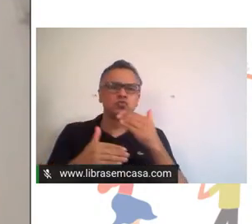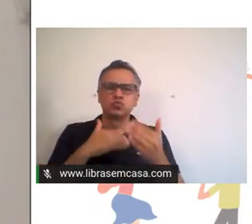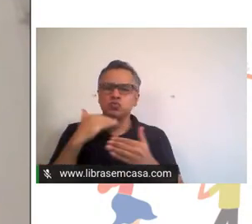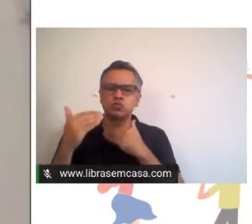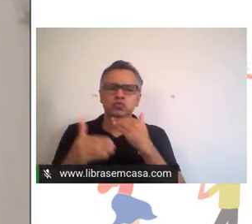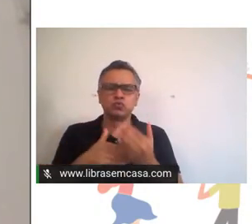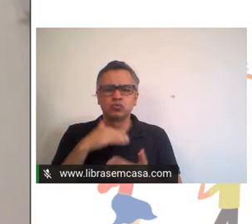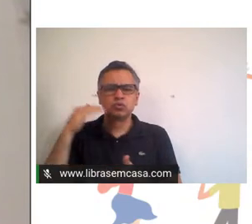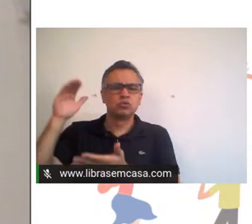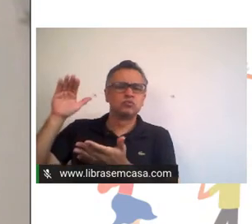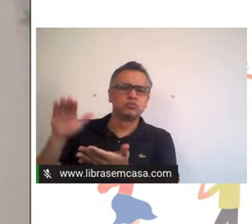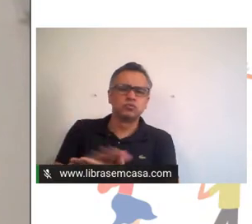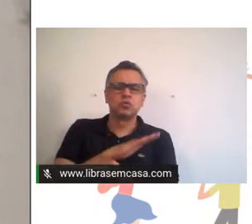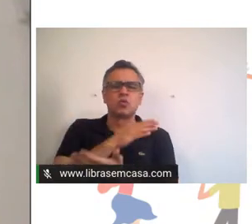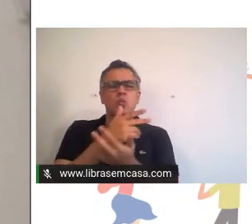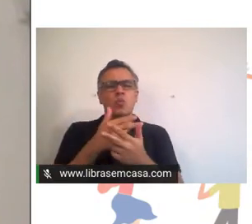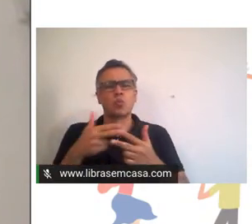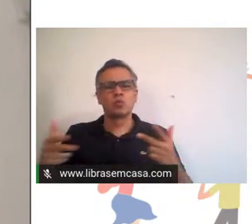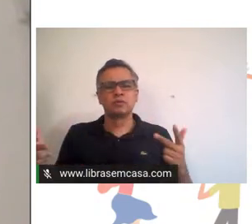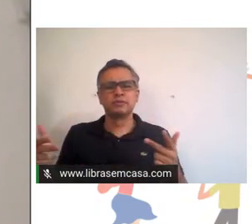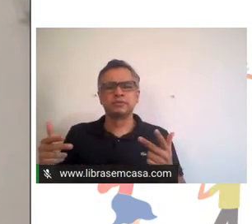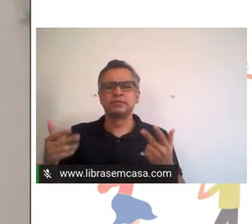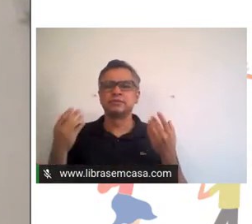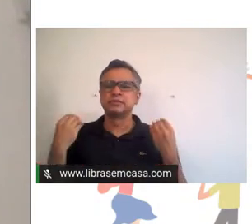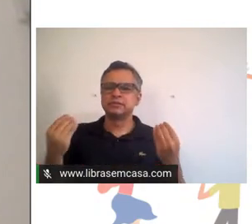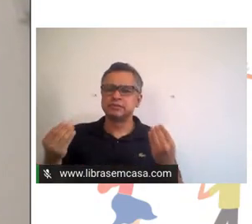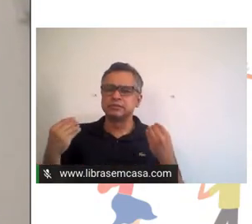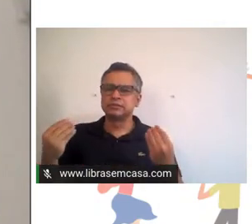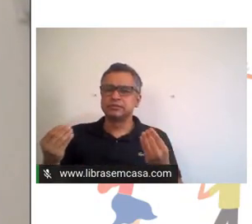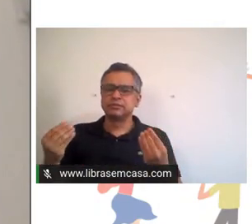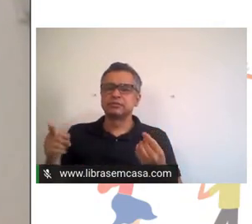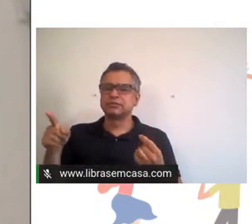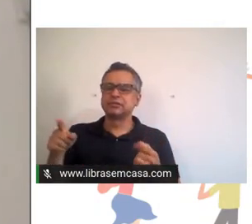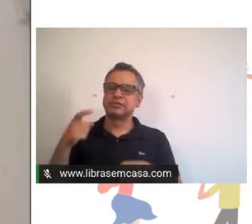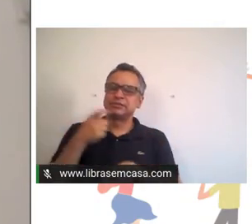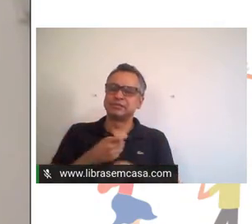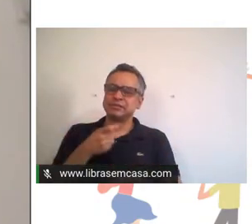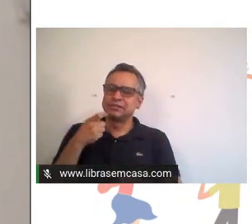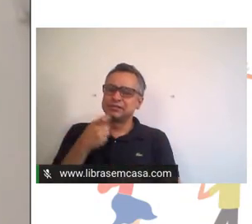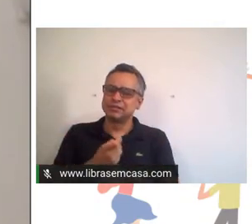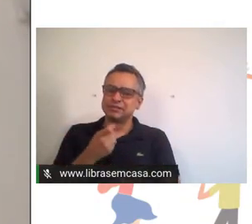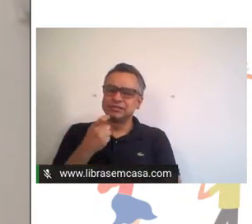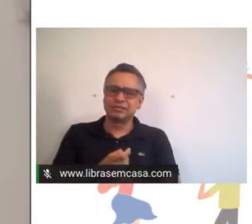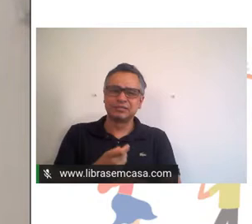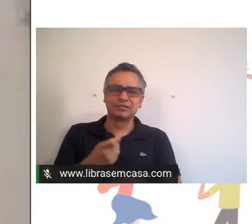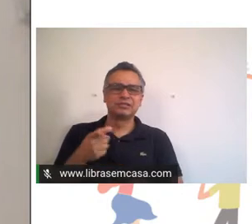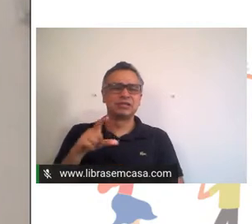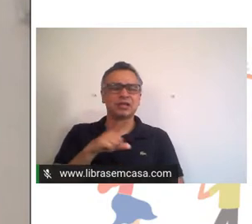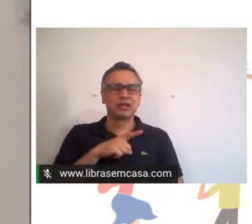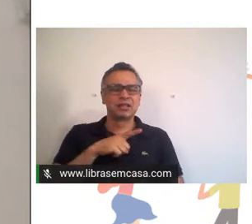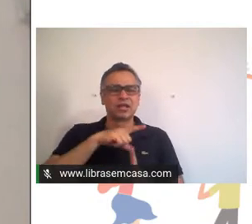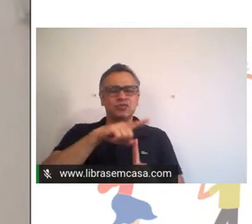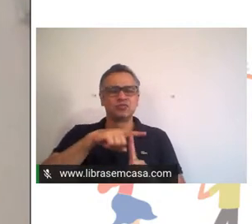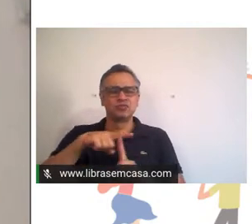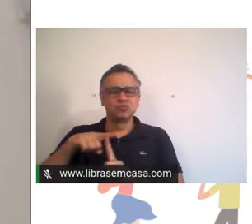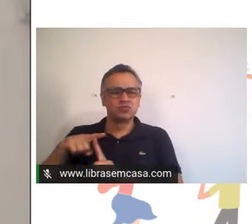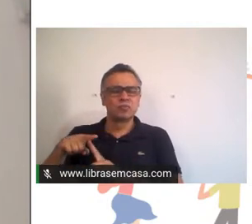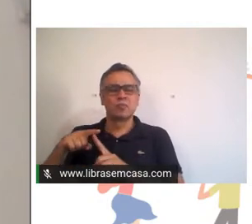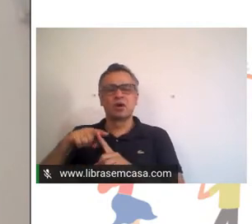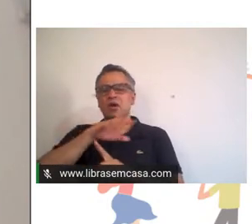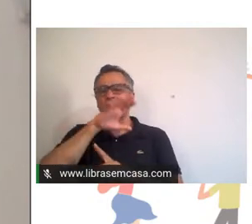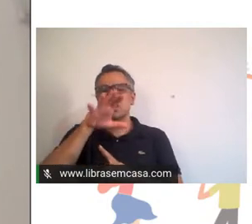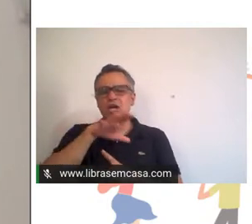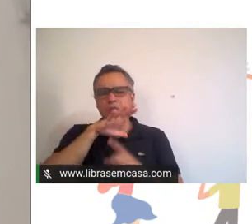que no se conocen y ante ese desconocimiento solamente se cuentan especies hipotéticas que desaparecen y